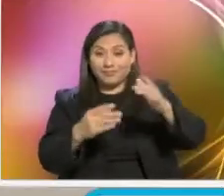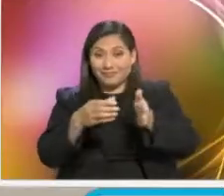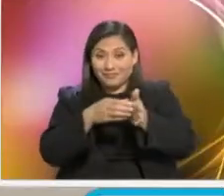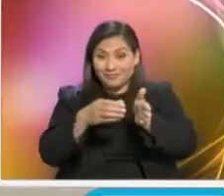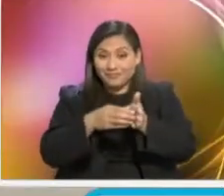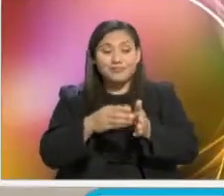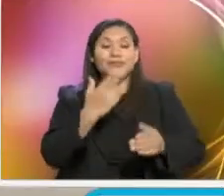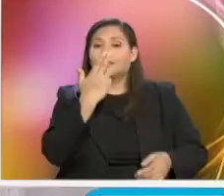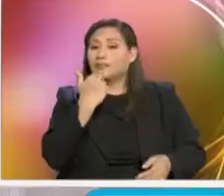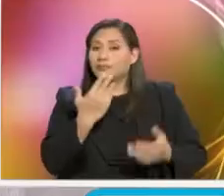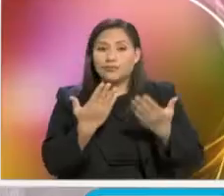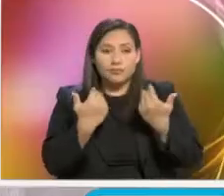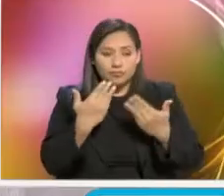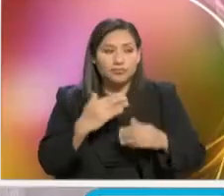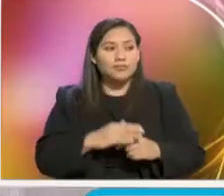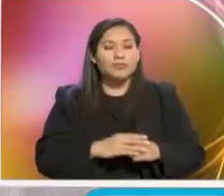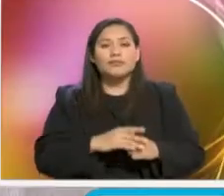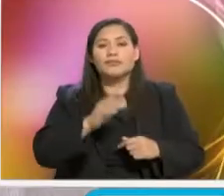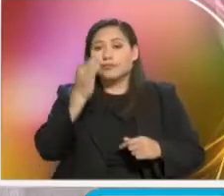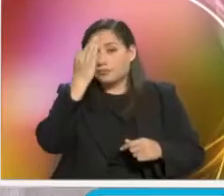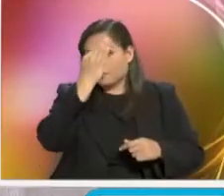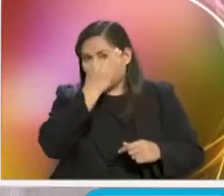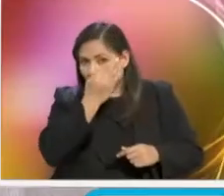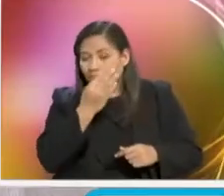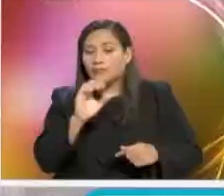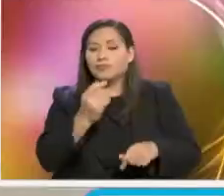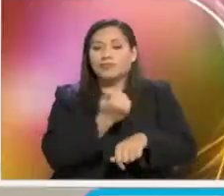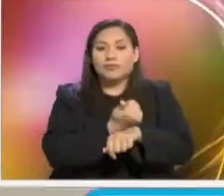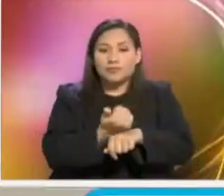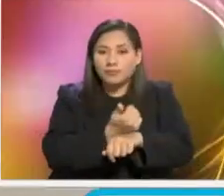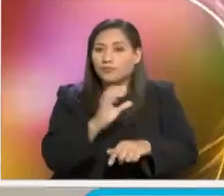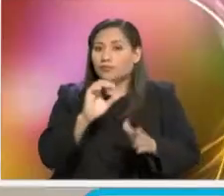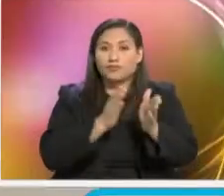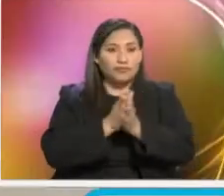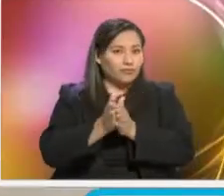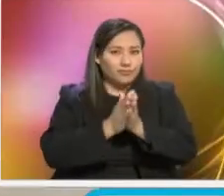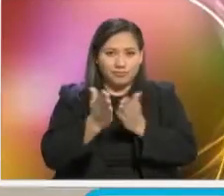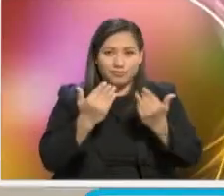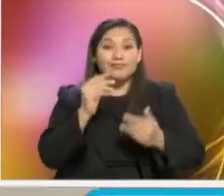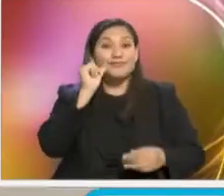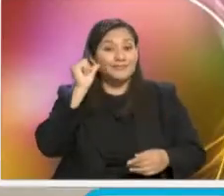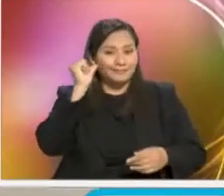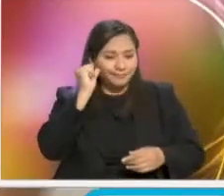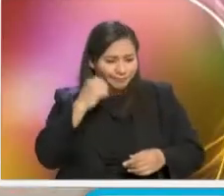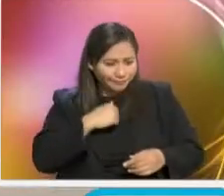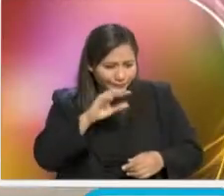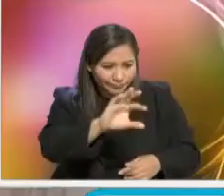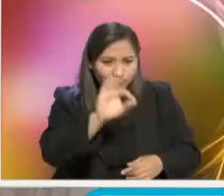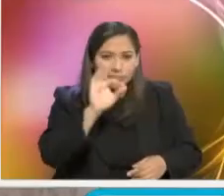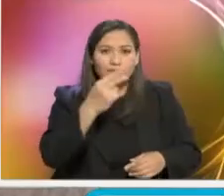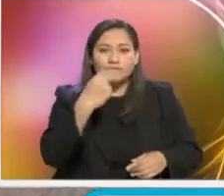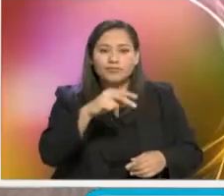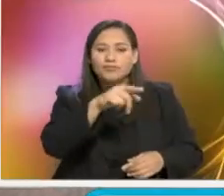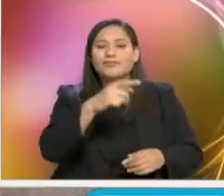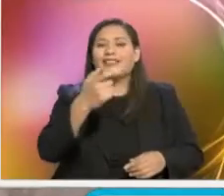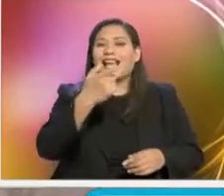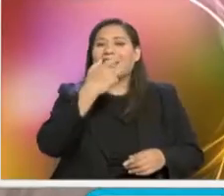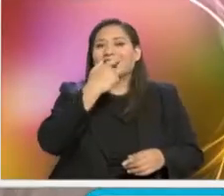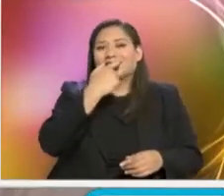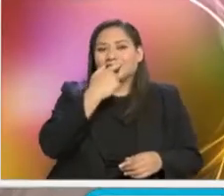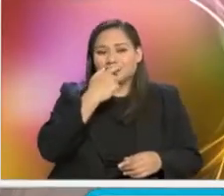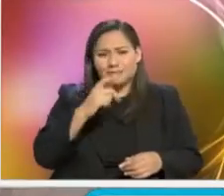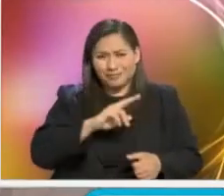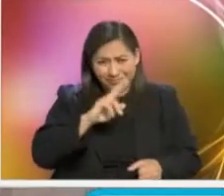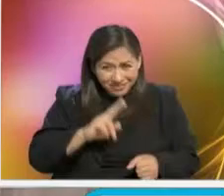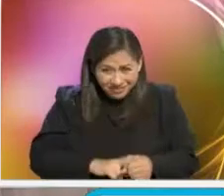tienen azúcar, que no tienen fresa, ni vainilla, ni chocolate. Ayer encontré una que es de sabor cookies and cream. ¿Qué de